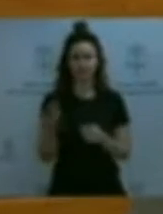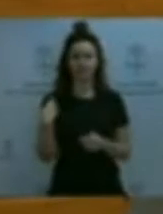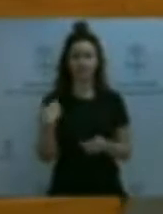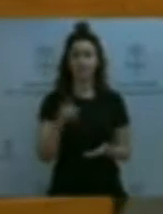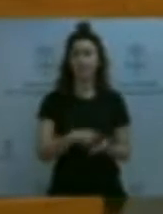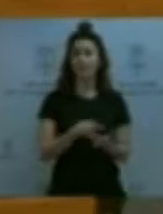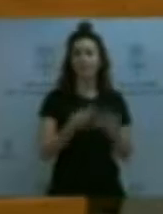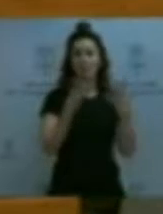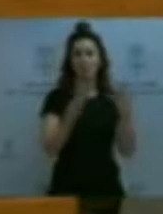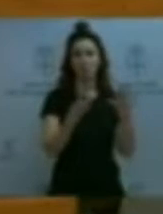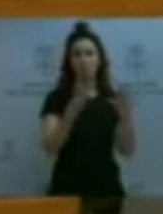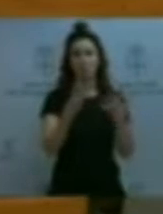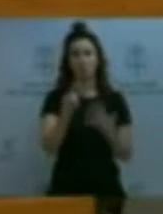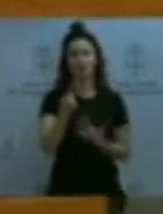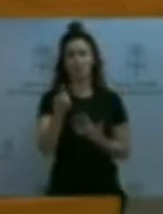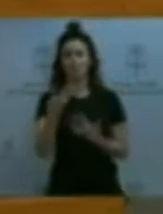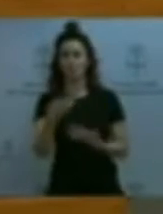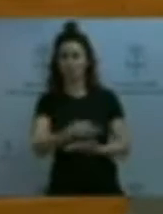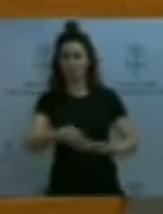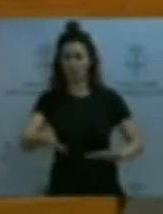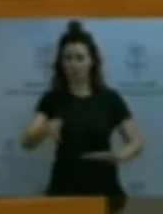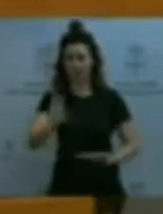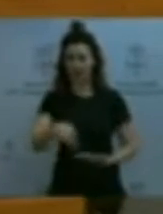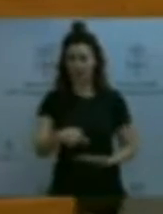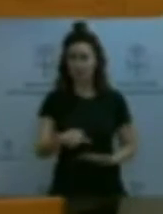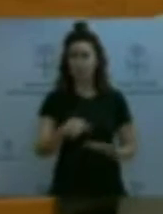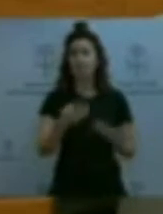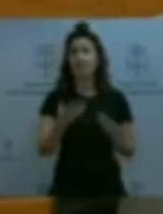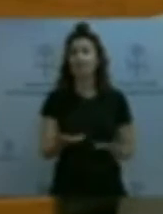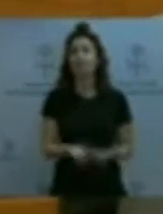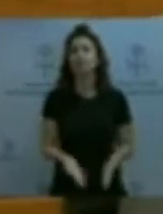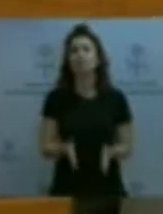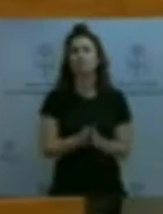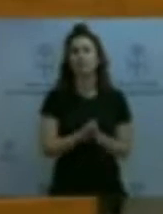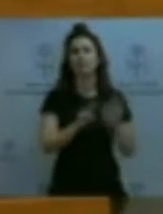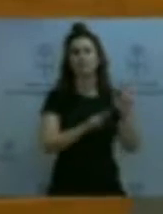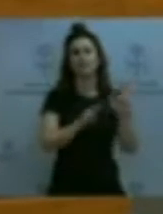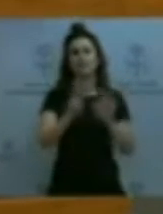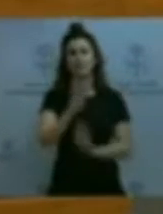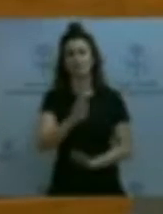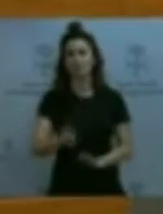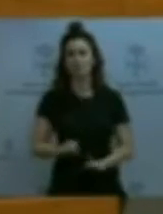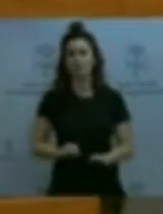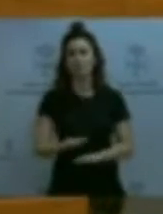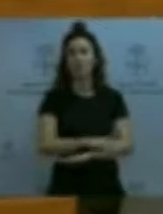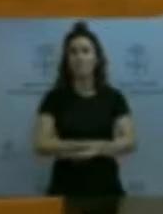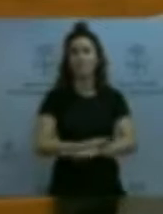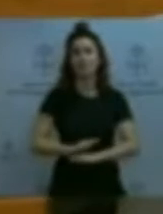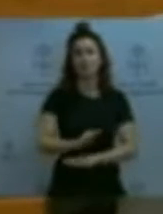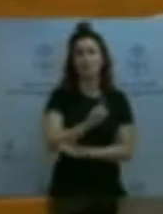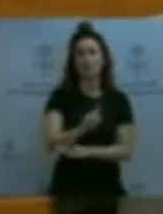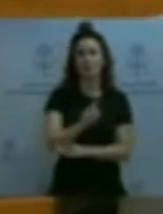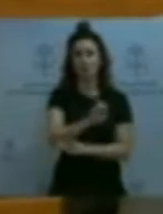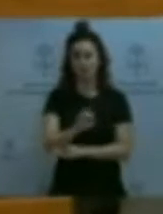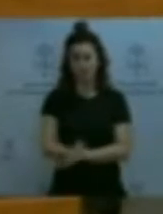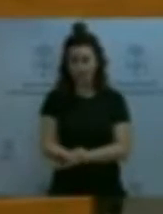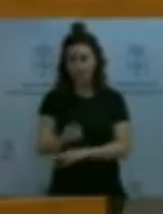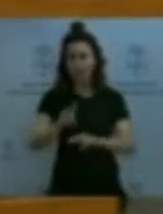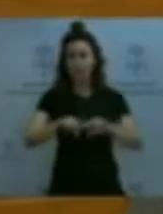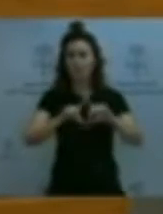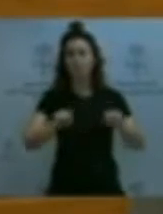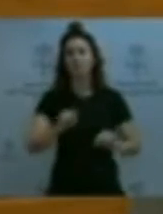el 78% es inversión del Ministerio, 11% del Principado, 11% del Ayuntamiento, un plan que devuelve la